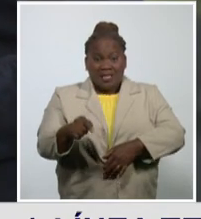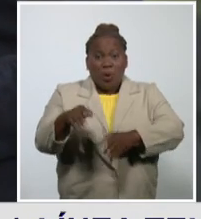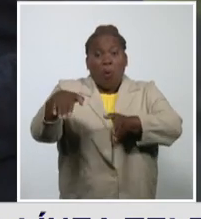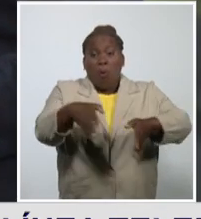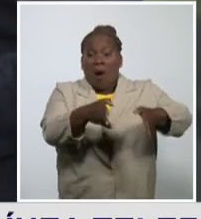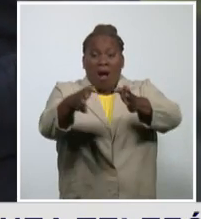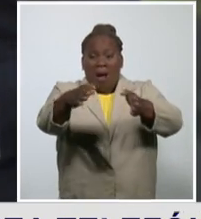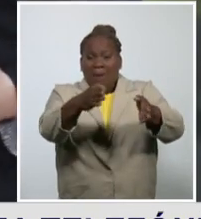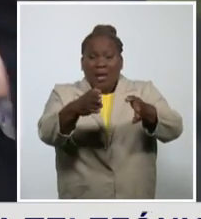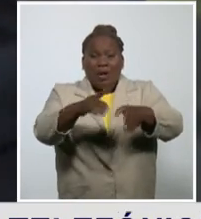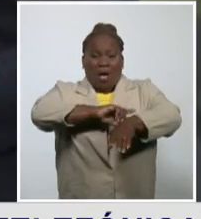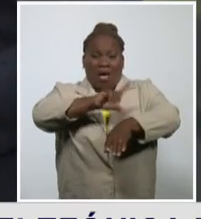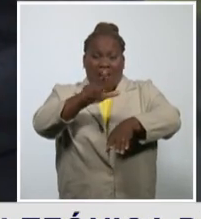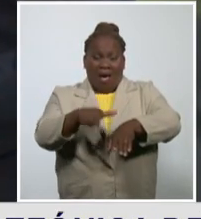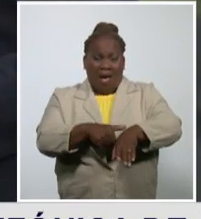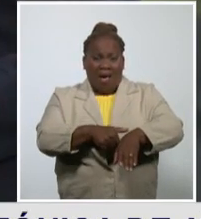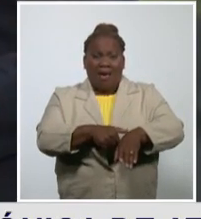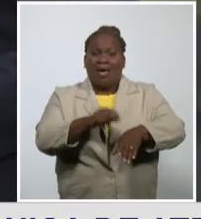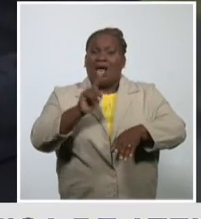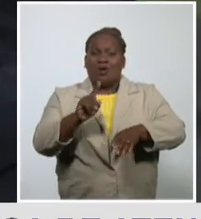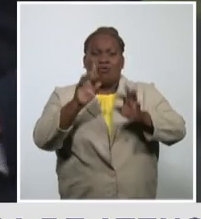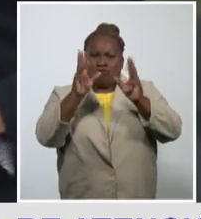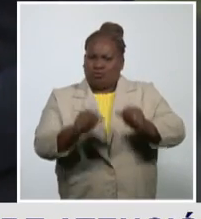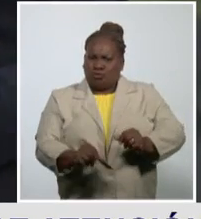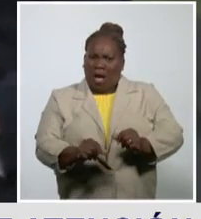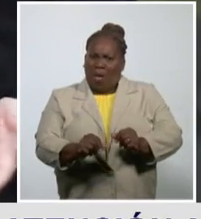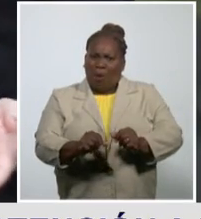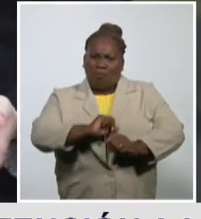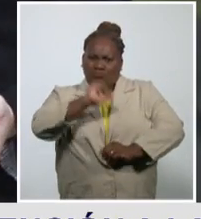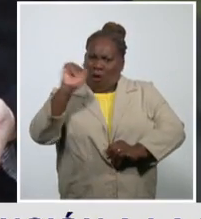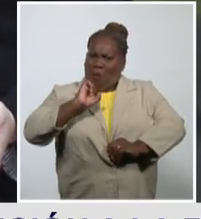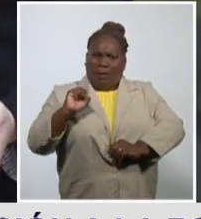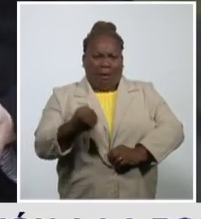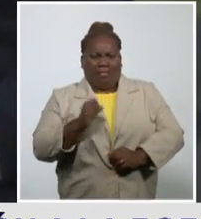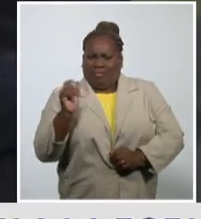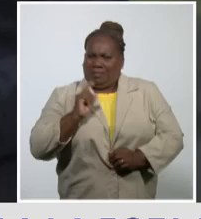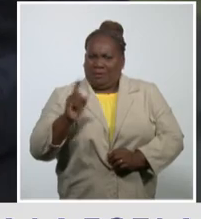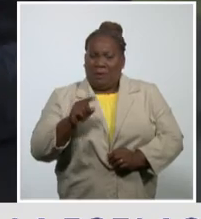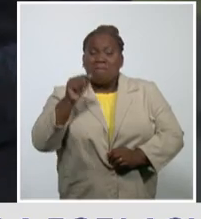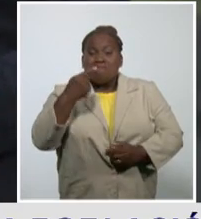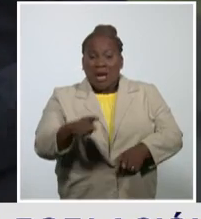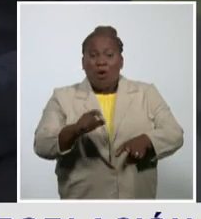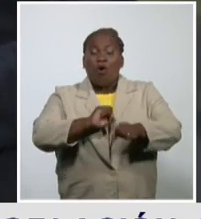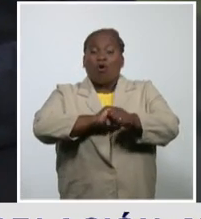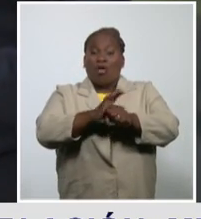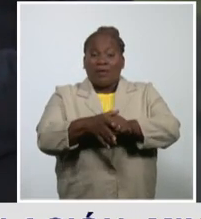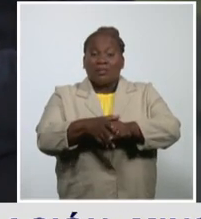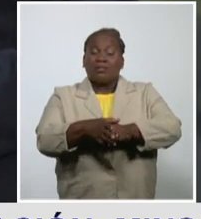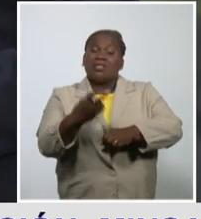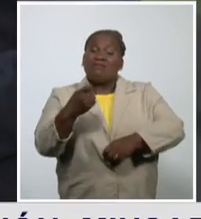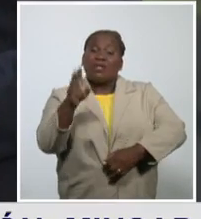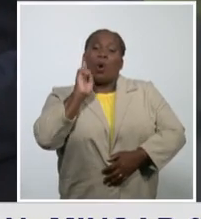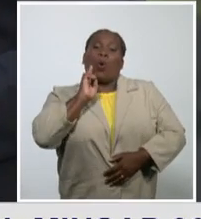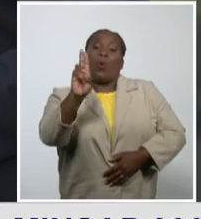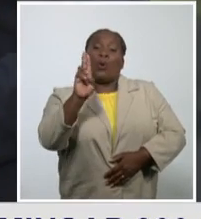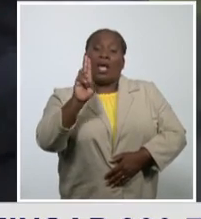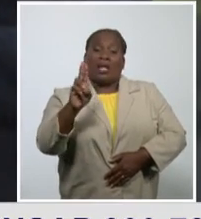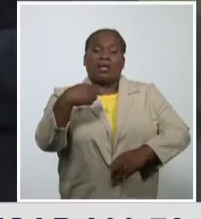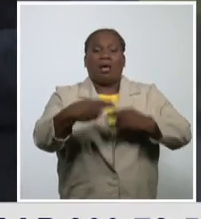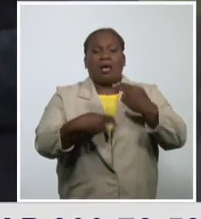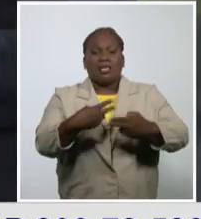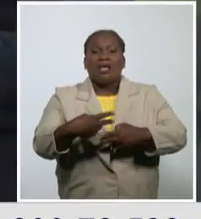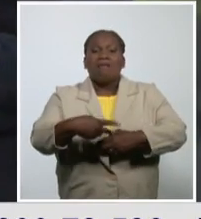que no siempre conduce a un resultado exitoso. Sin embargo, en el contexto de la pandemia urge acelerar el desarrollo de vacunas,